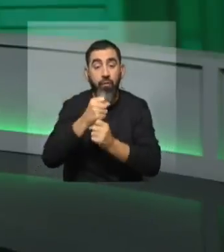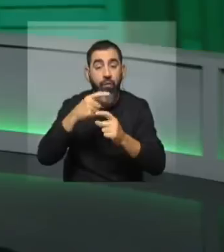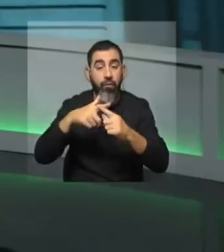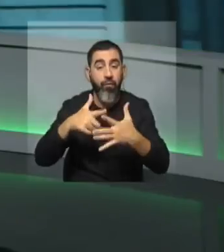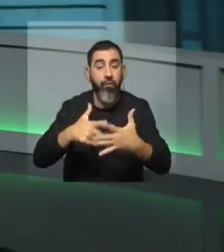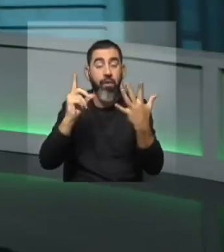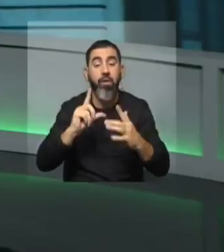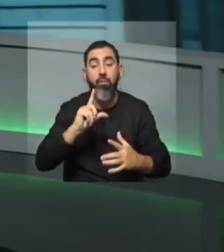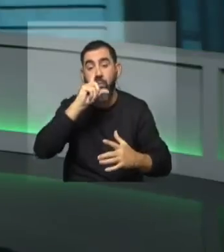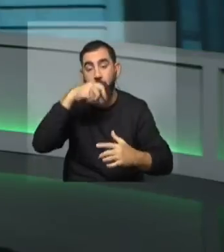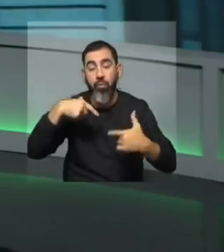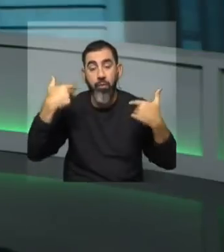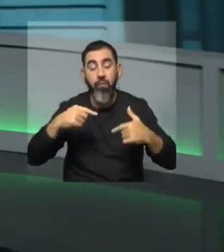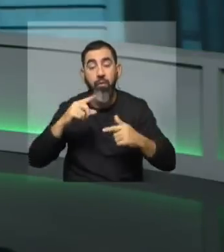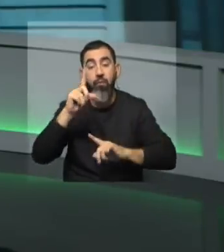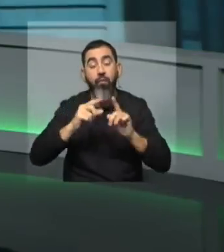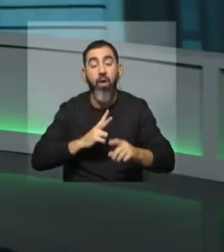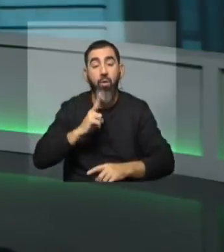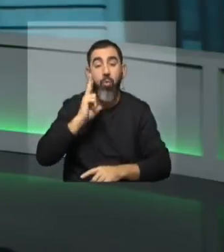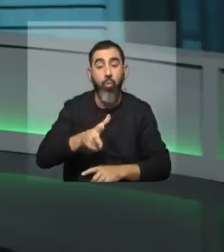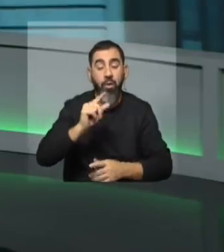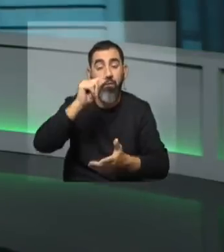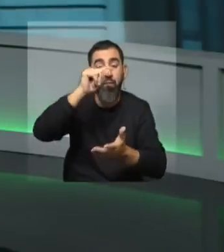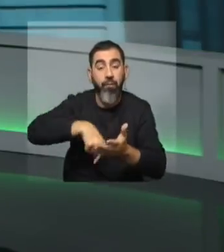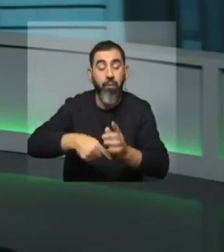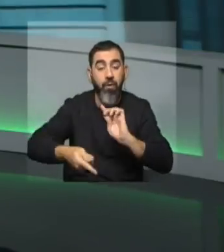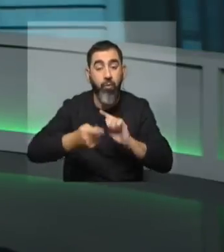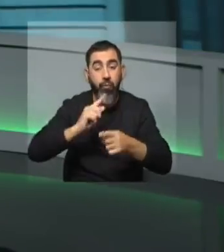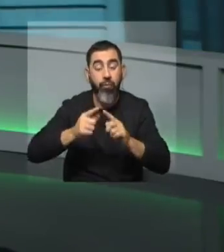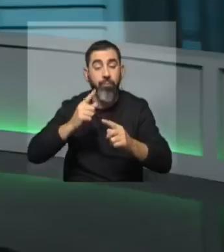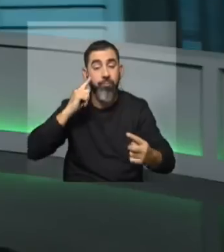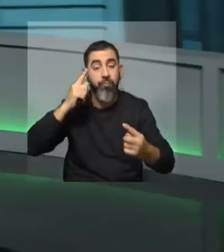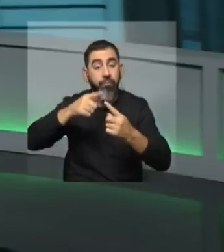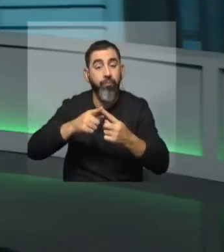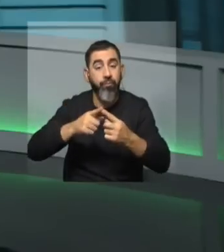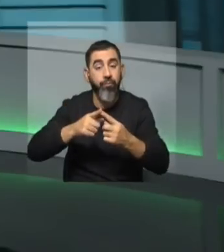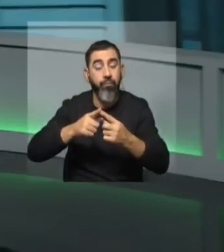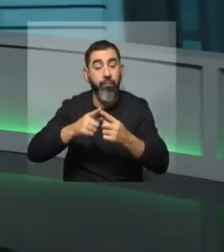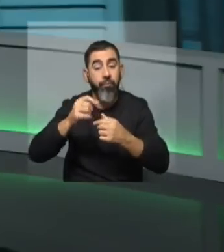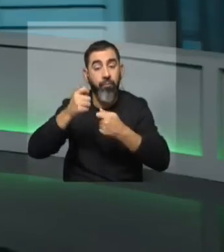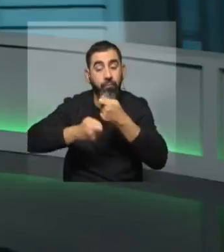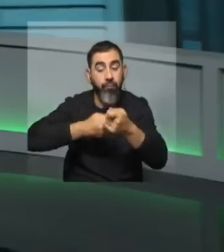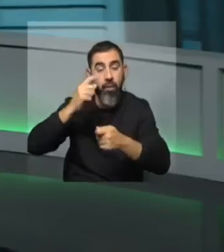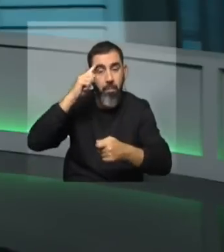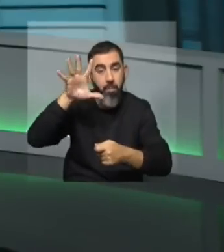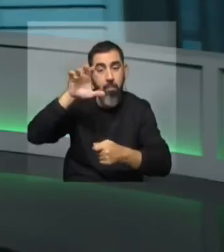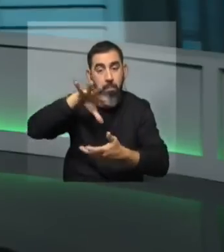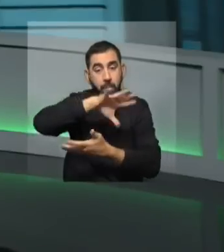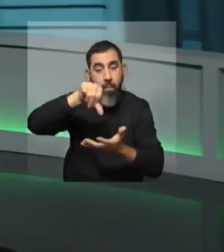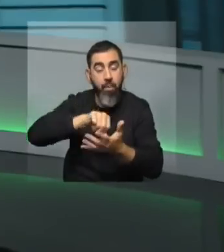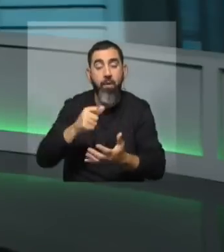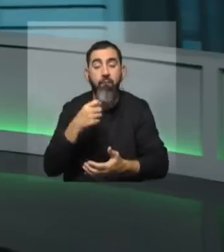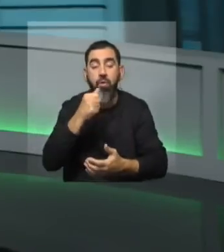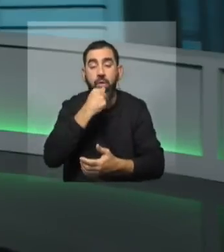la Intendencia de Montevideo y la Facultad de Humanidades han firmado un convenio con el objetivo de trabajar en la reconstrucción de la memoria de la ciudad y valorar